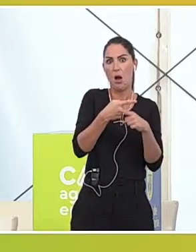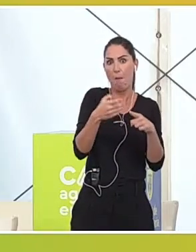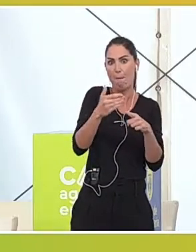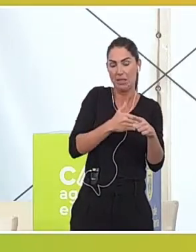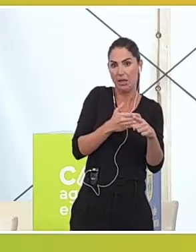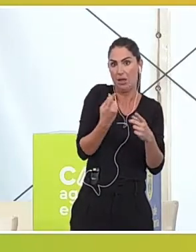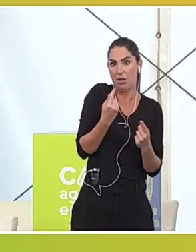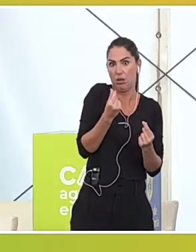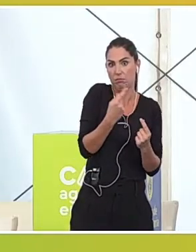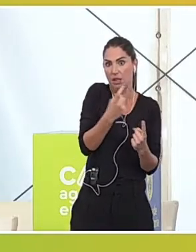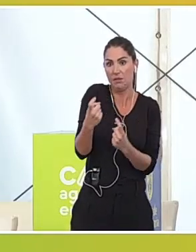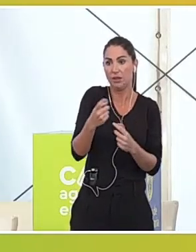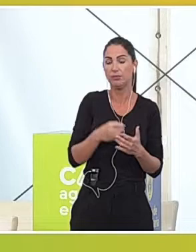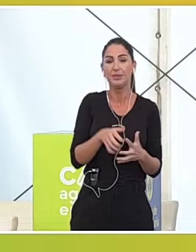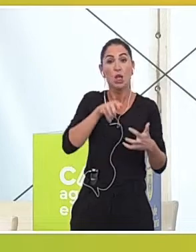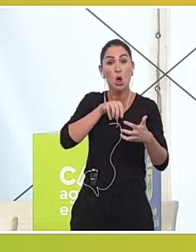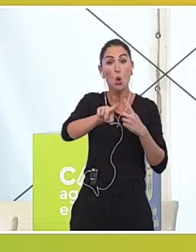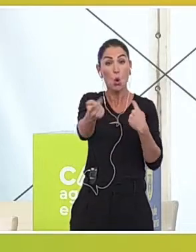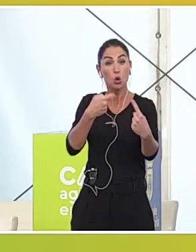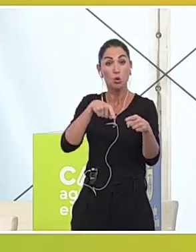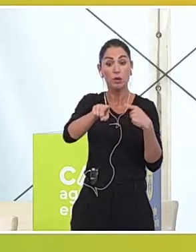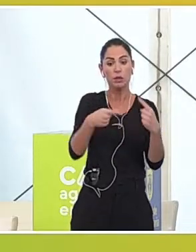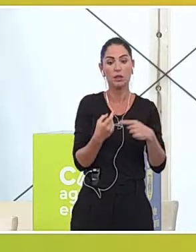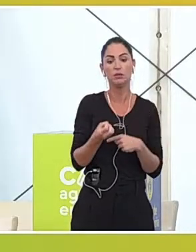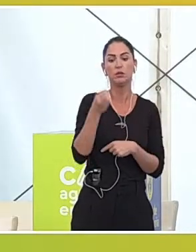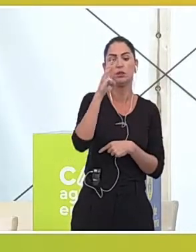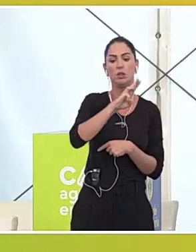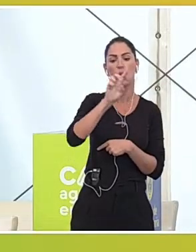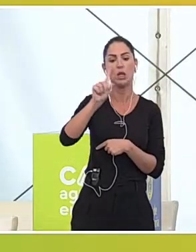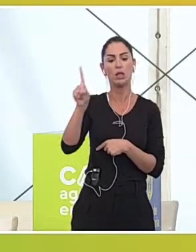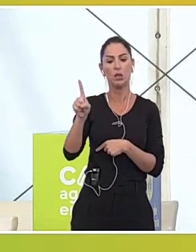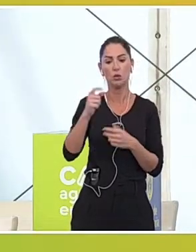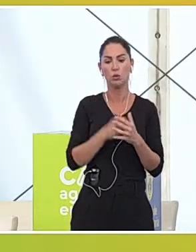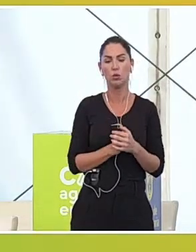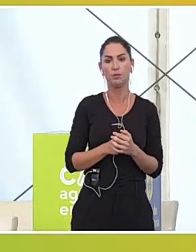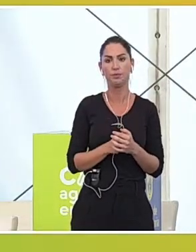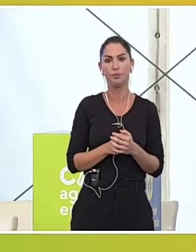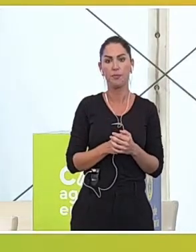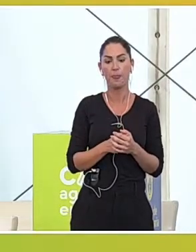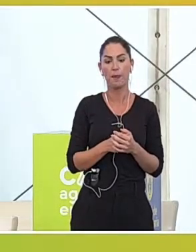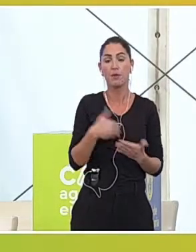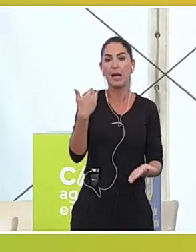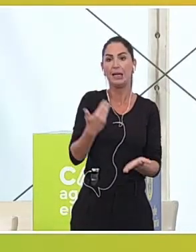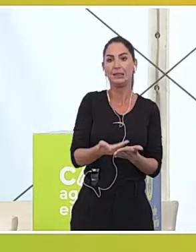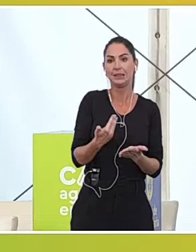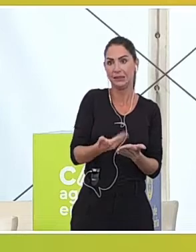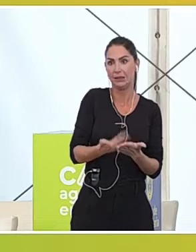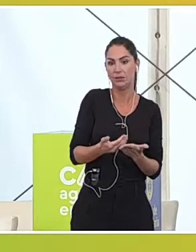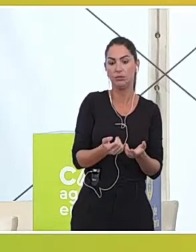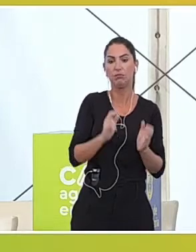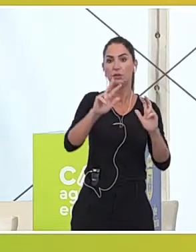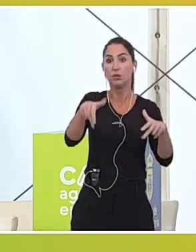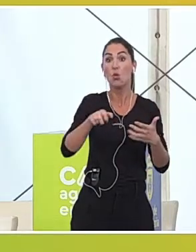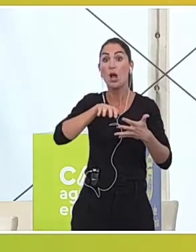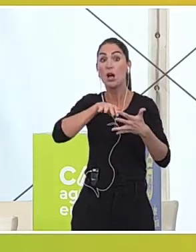una conductividad del agua de 341 microsiemens por centímetro. La licitación requería una